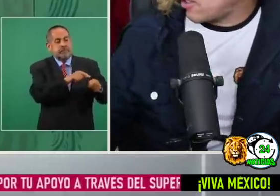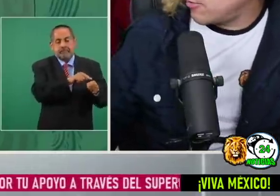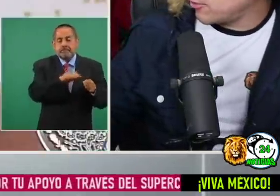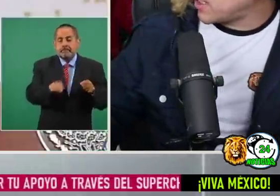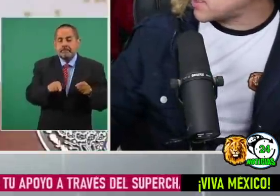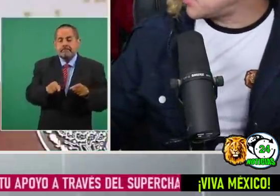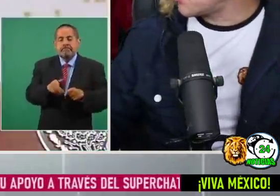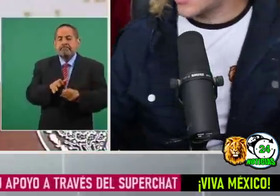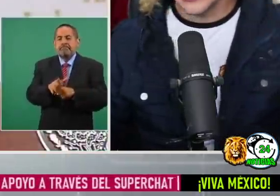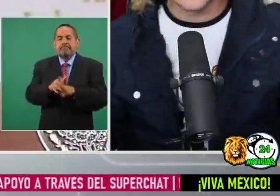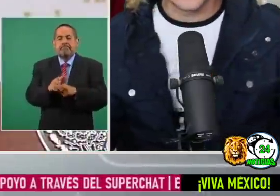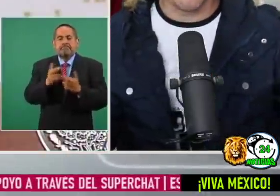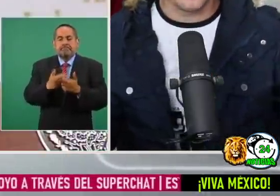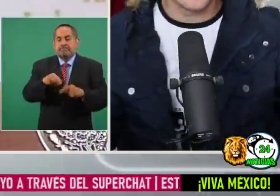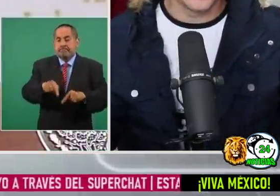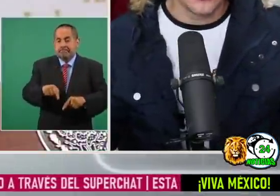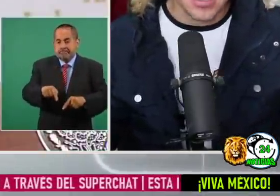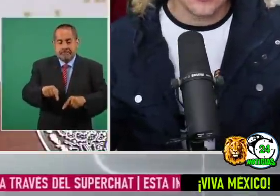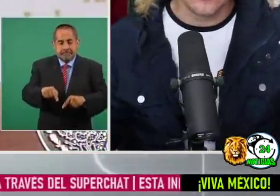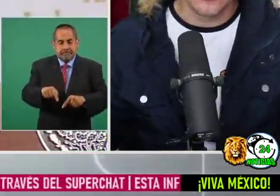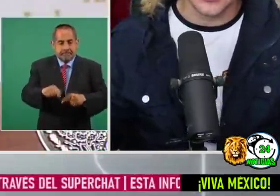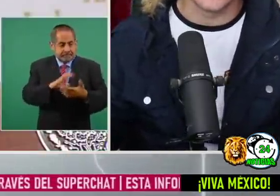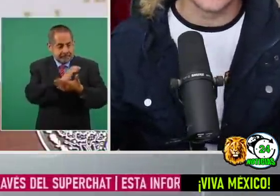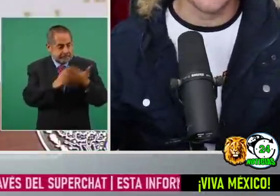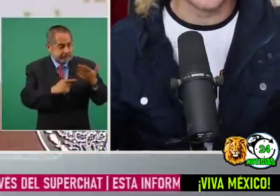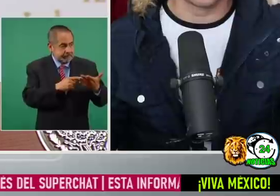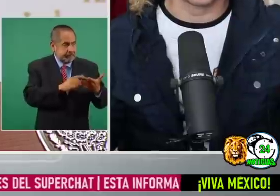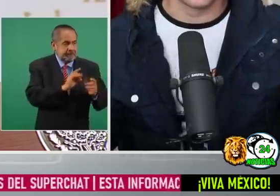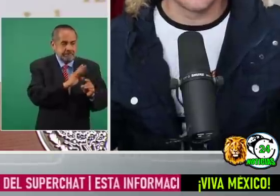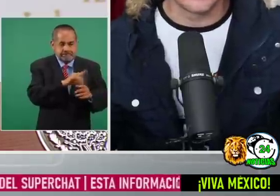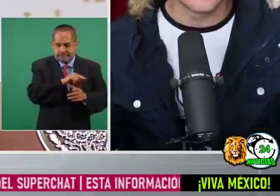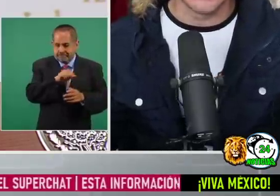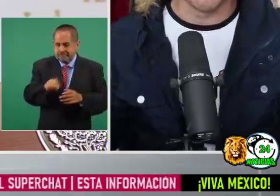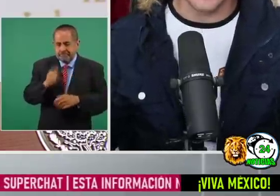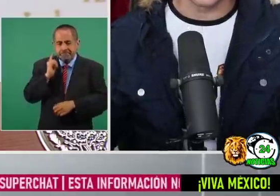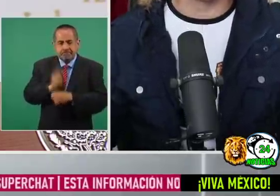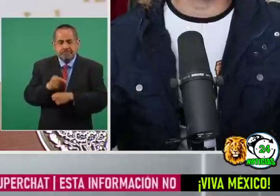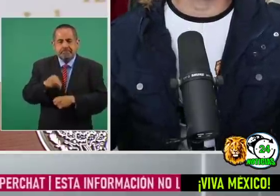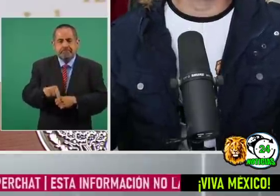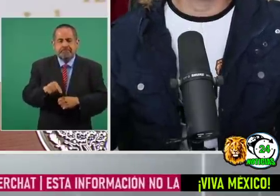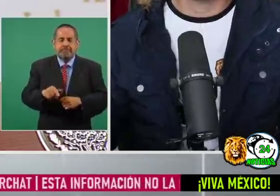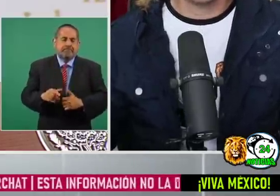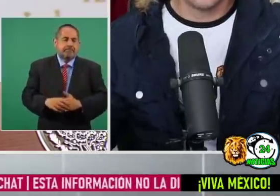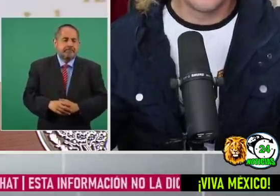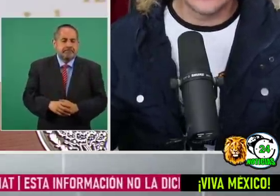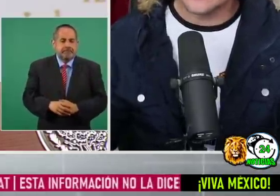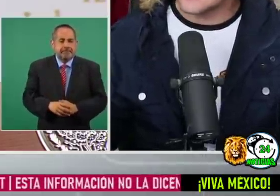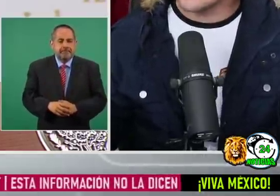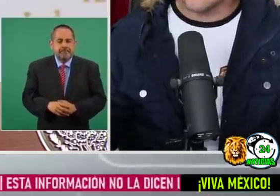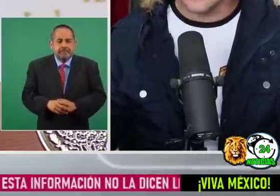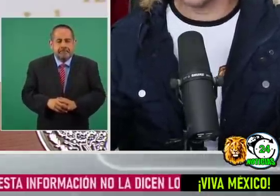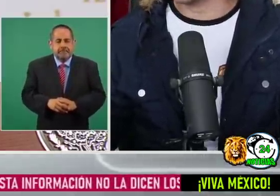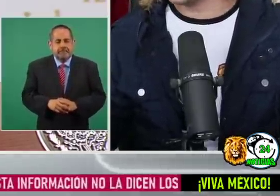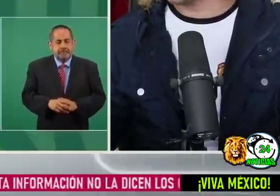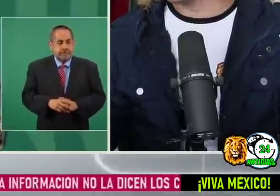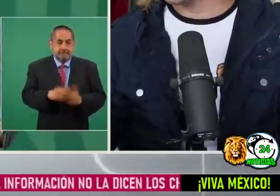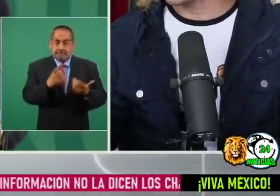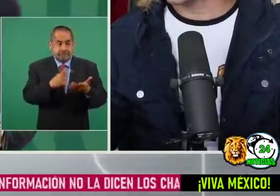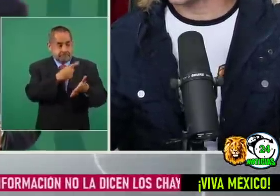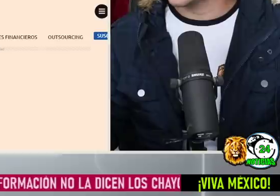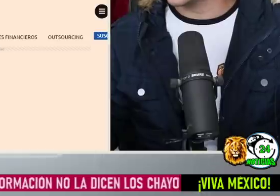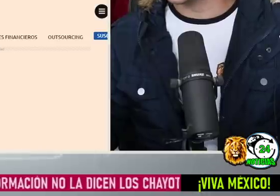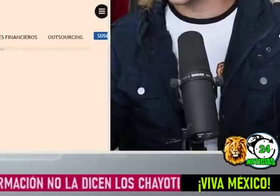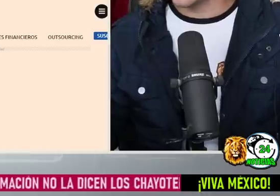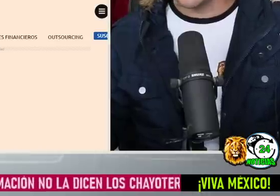medios de comunicación quienes están presionando prácticamente o generando estas campañas porque no están de acuerdo. Y ya lo